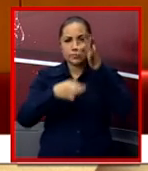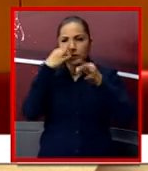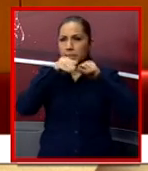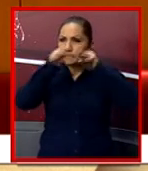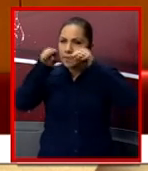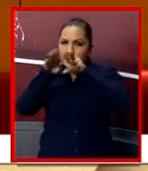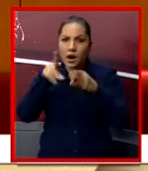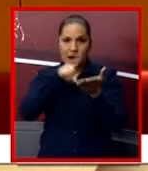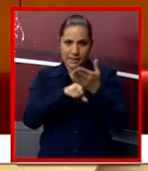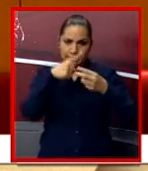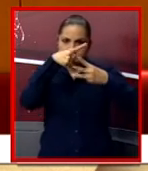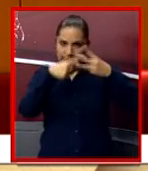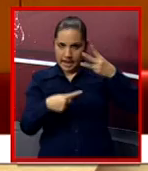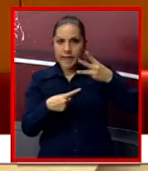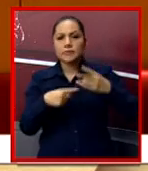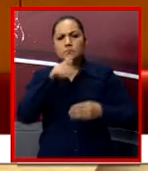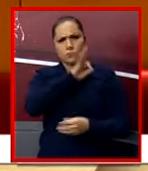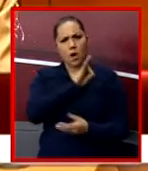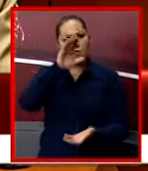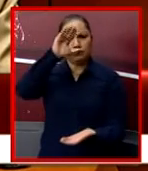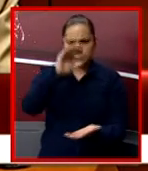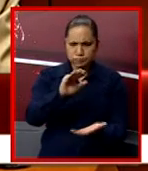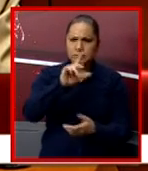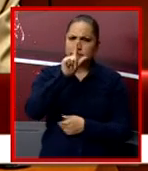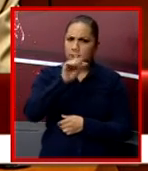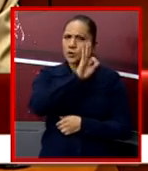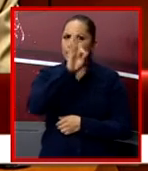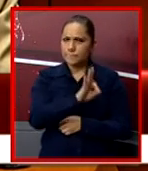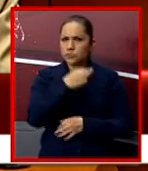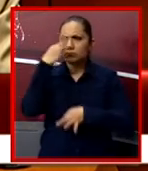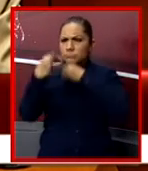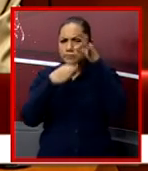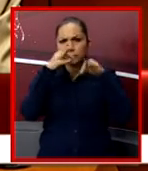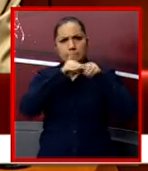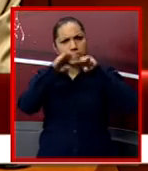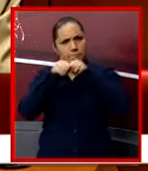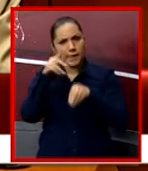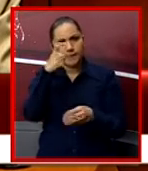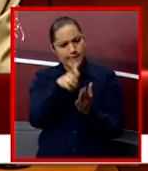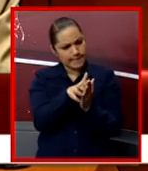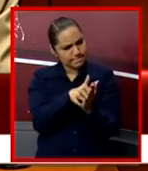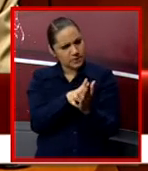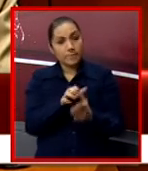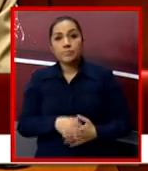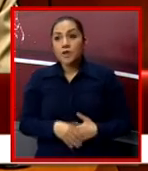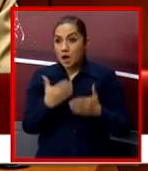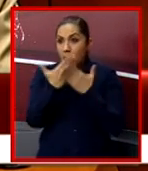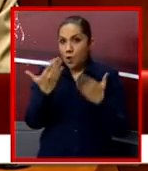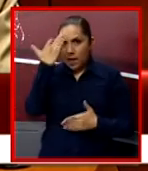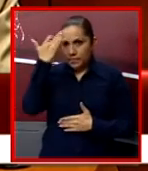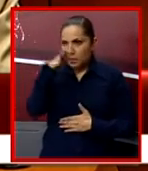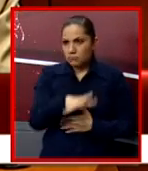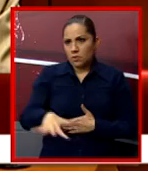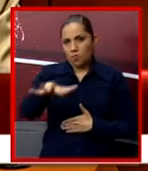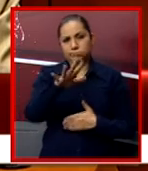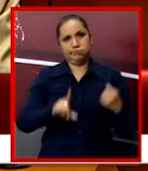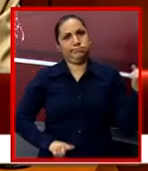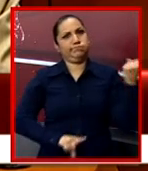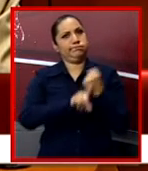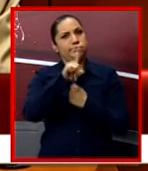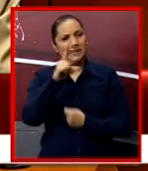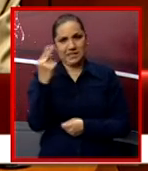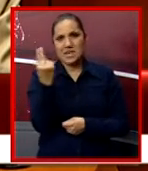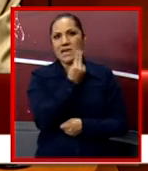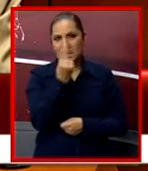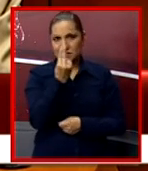3 poderes de la Unión. Ante la gravedad del momento y la exigencia social justificada de hacernos